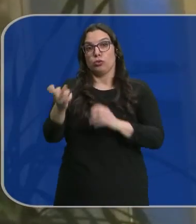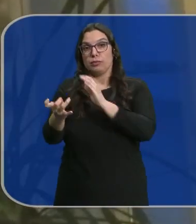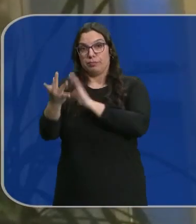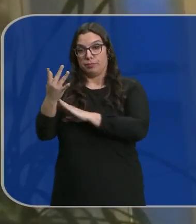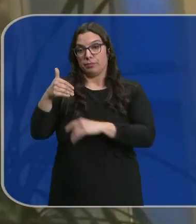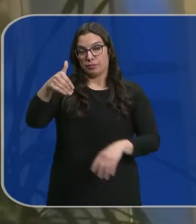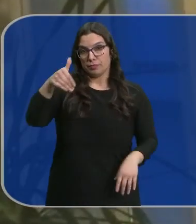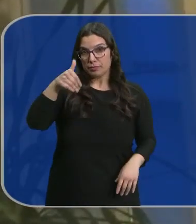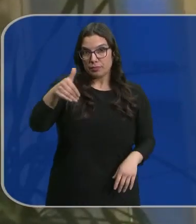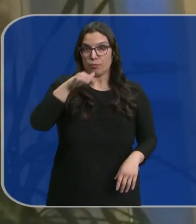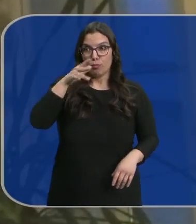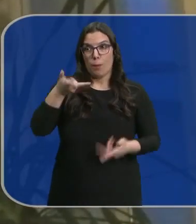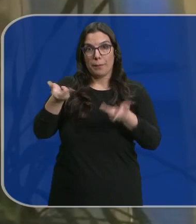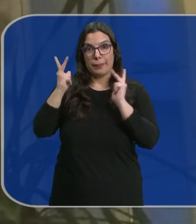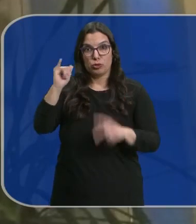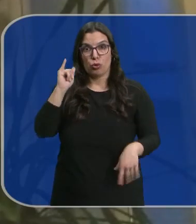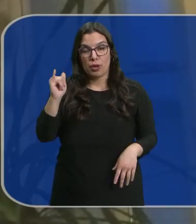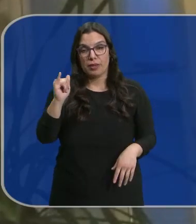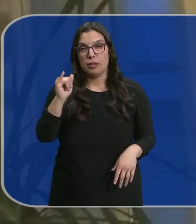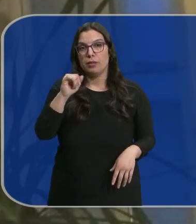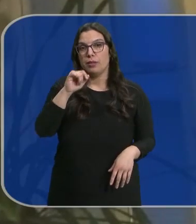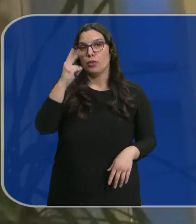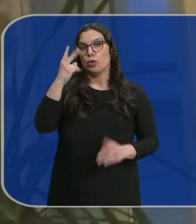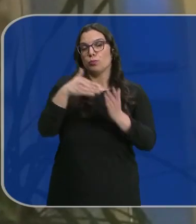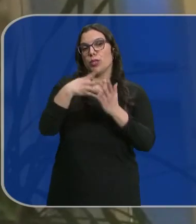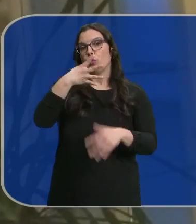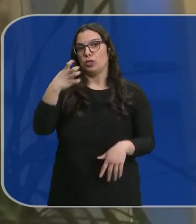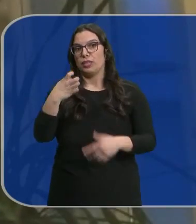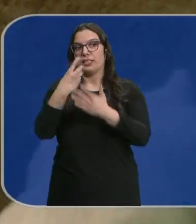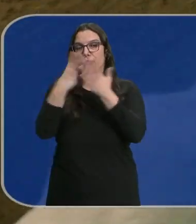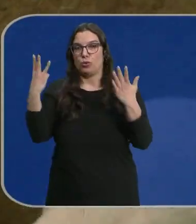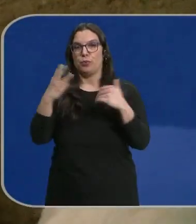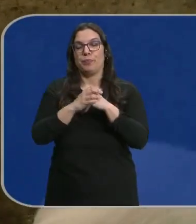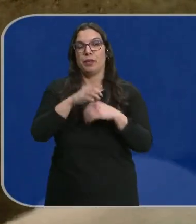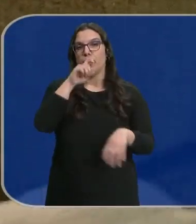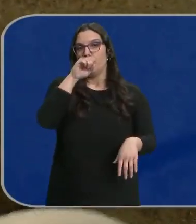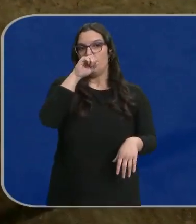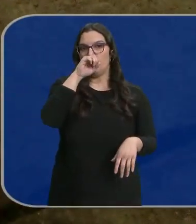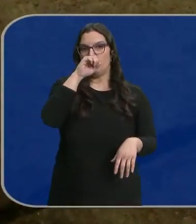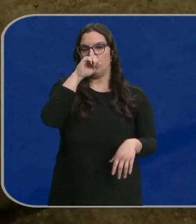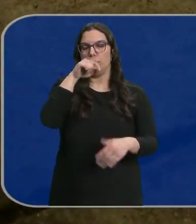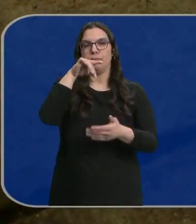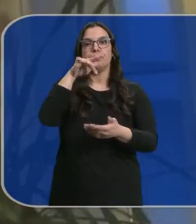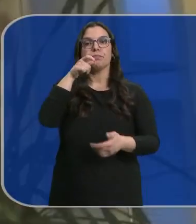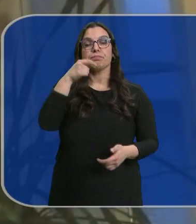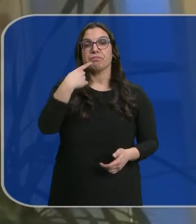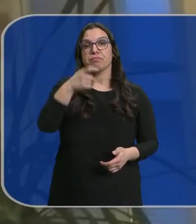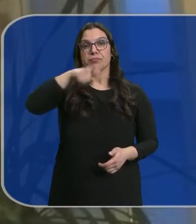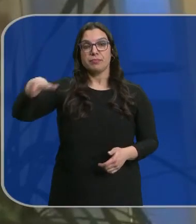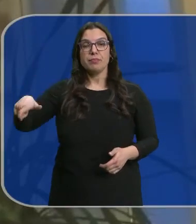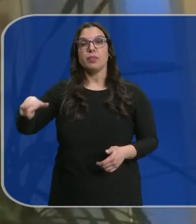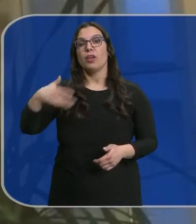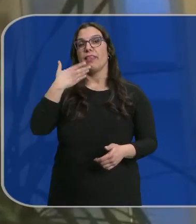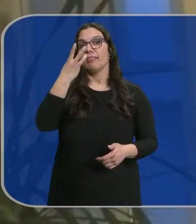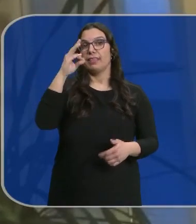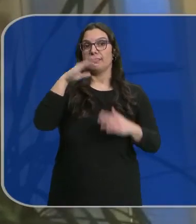prevista realizarse, dado que se han obtenido los permisos correspondientes, es de 2.418. Asegura que no hay división en el pueblo. Jóvenes